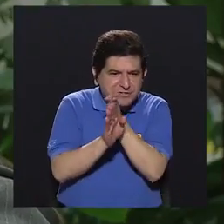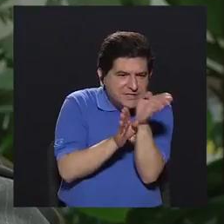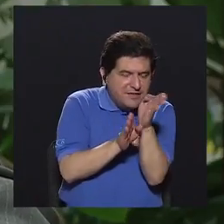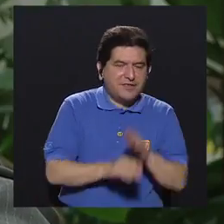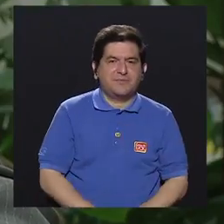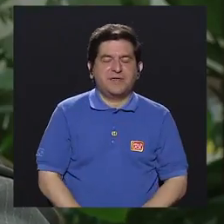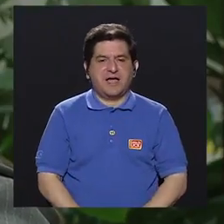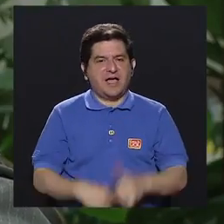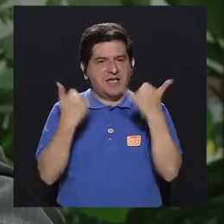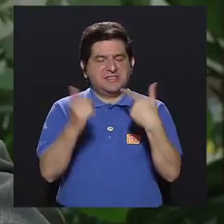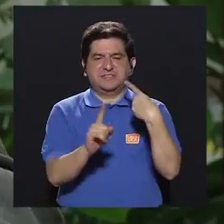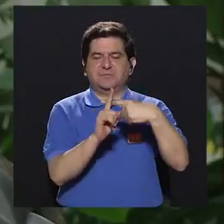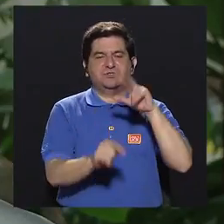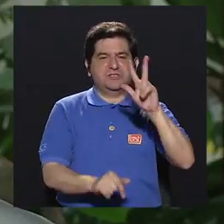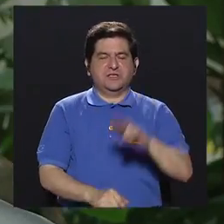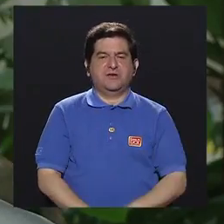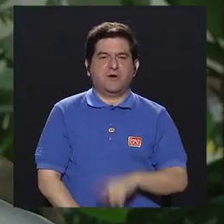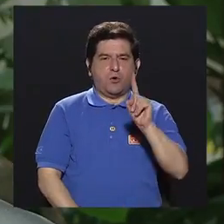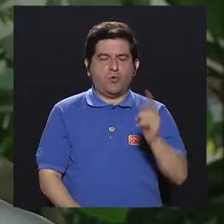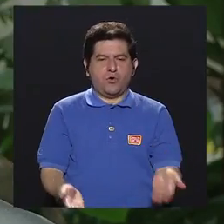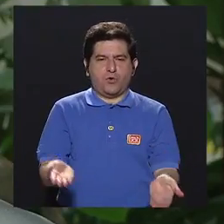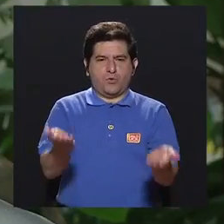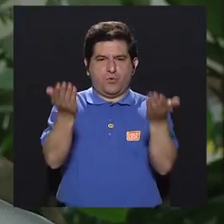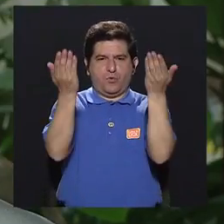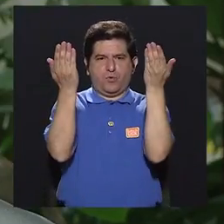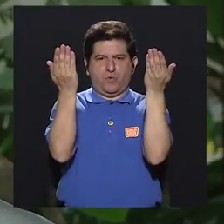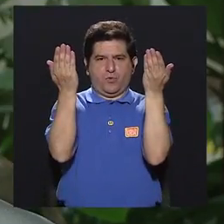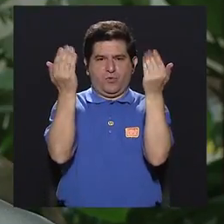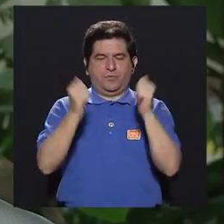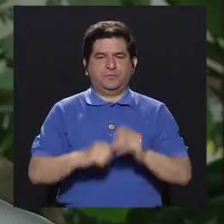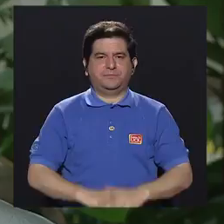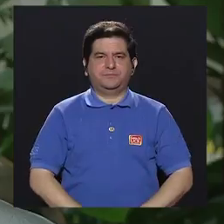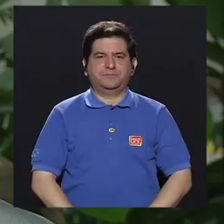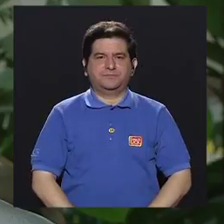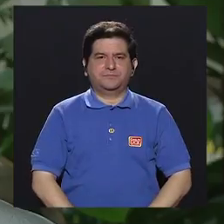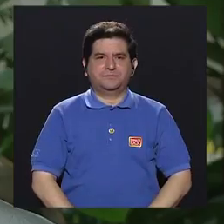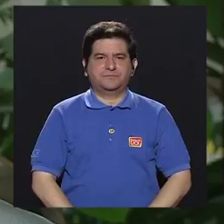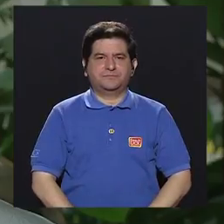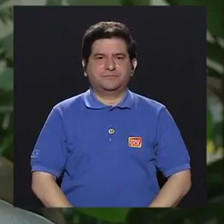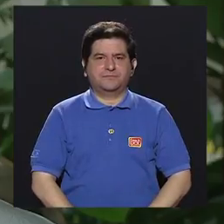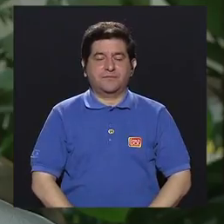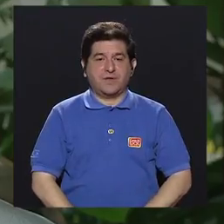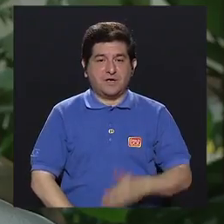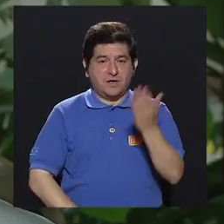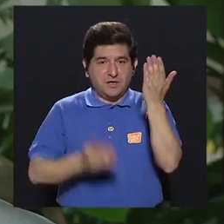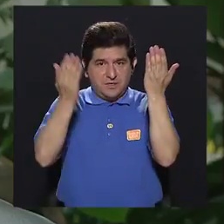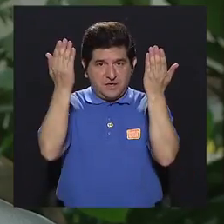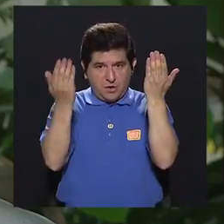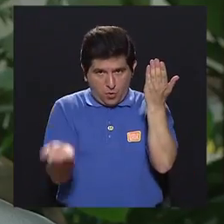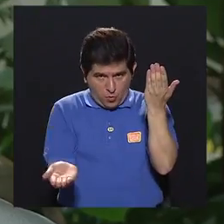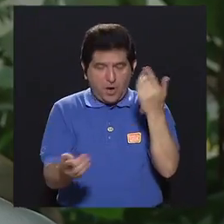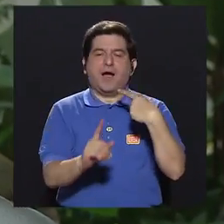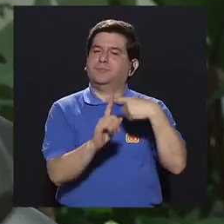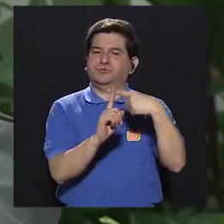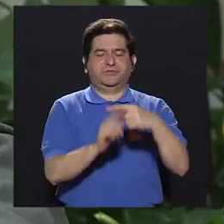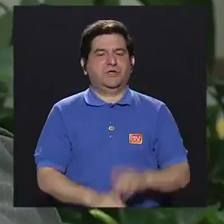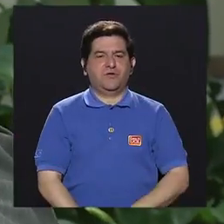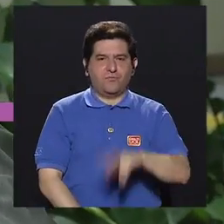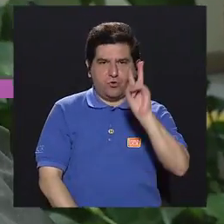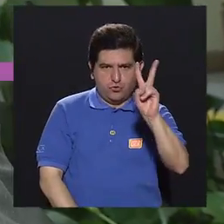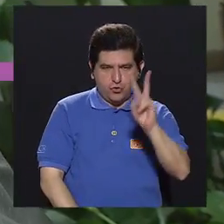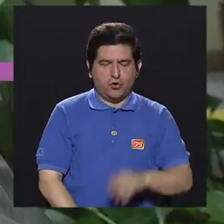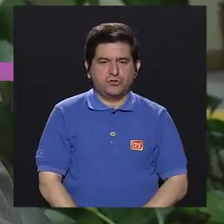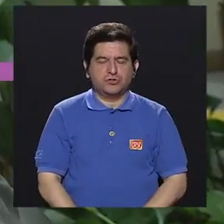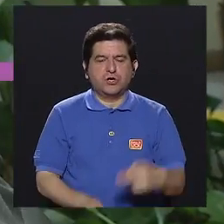son sencillas. Entonces son uno, que levante las manos hacia arriba, con las palmas hacia arriba. Si deja caer una, es positiva. Dos,